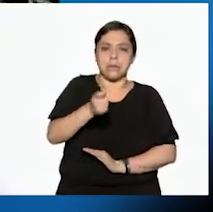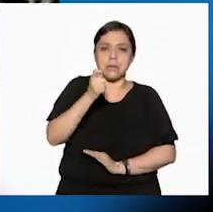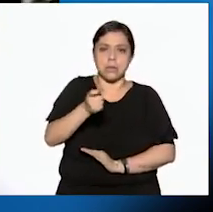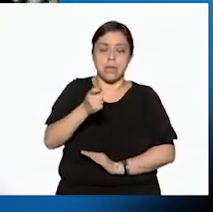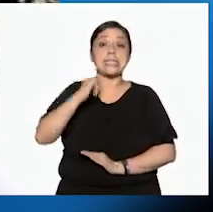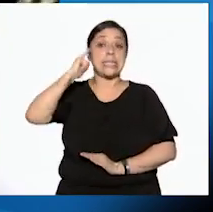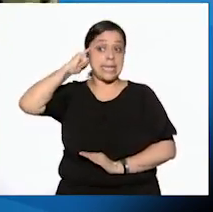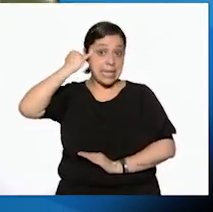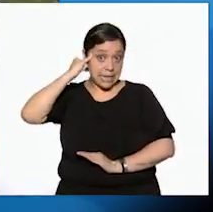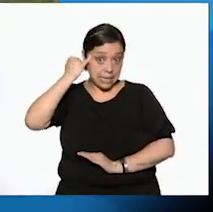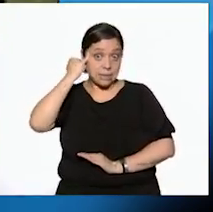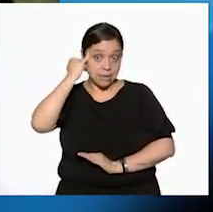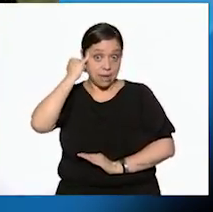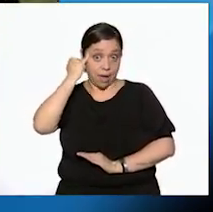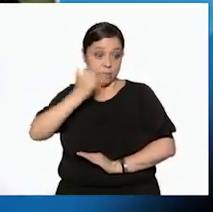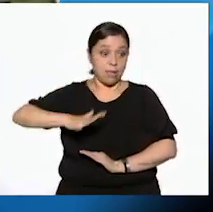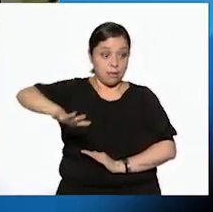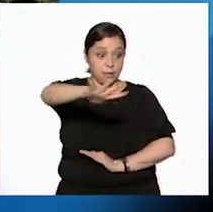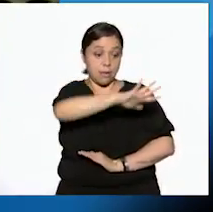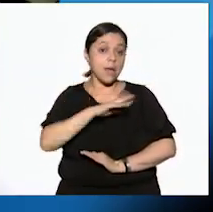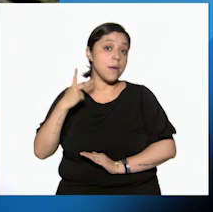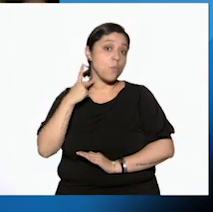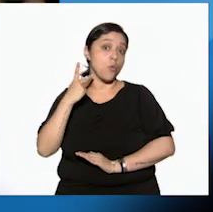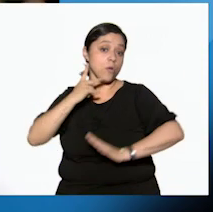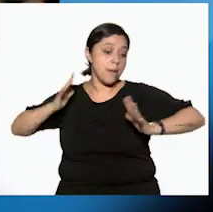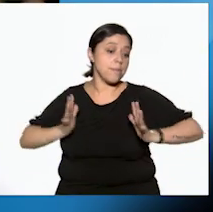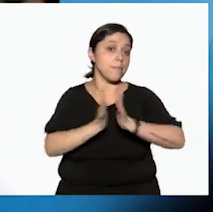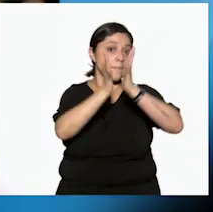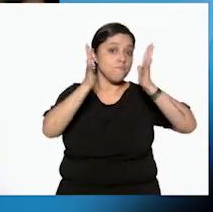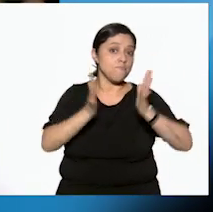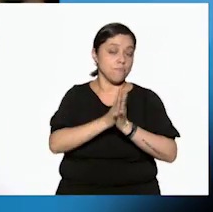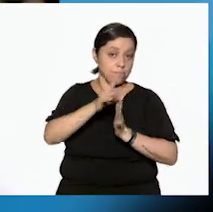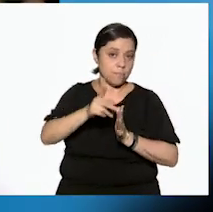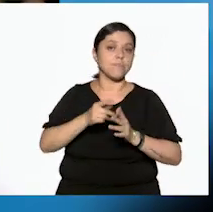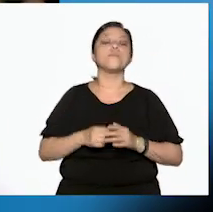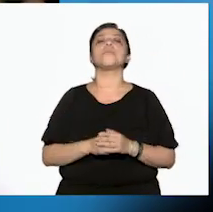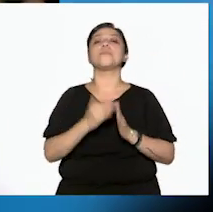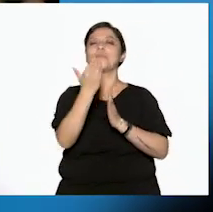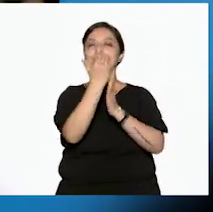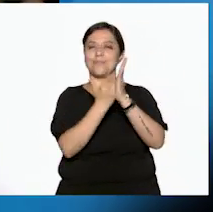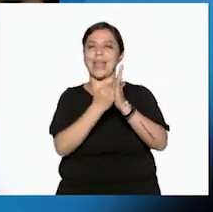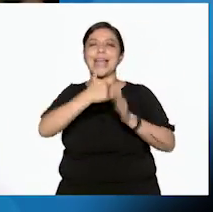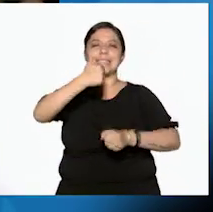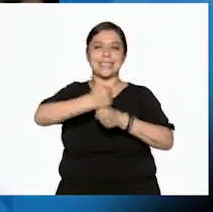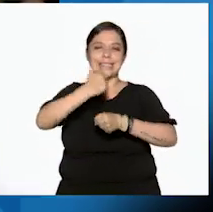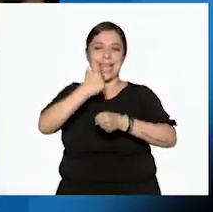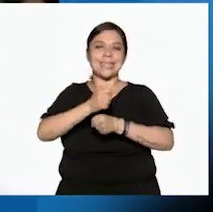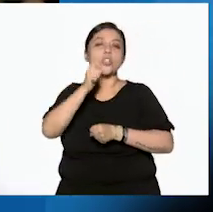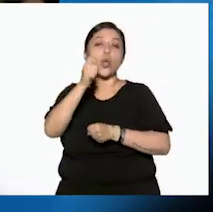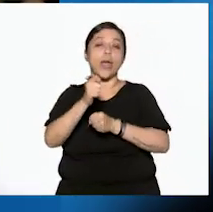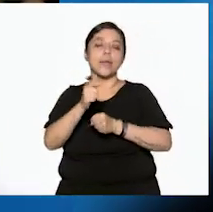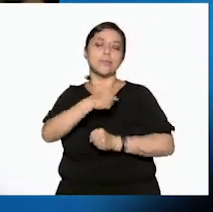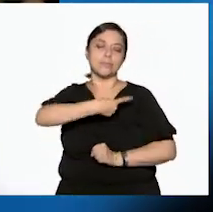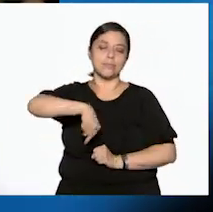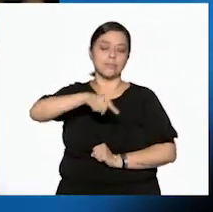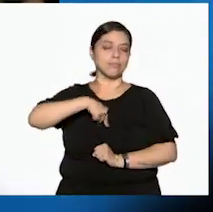los indígenas a la vida política nacional. En la sexta posición se encuentra un hecho que los mexicanos nunca olvidaremos. Ocurrió